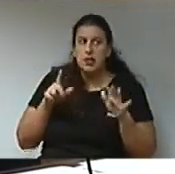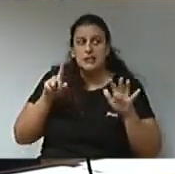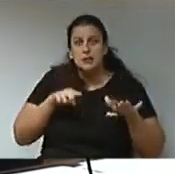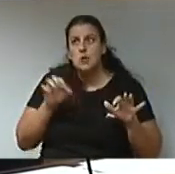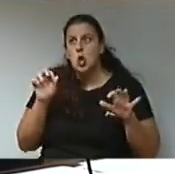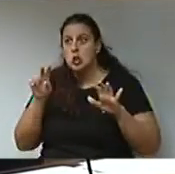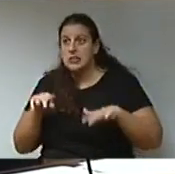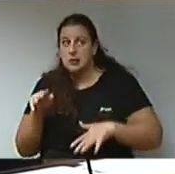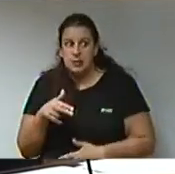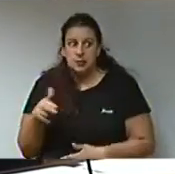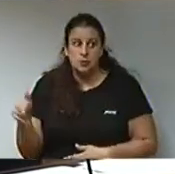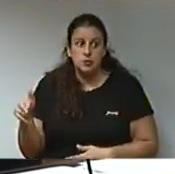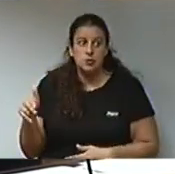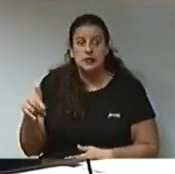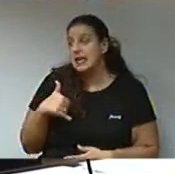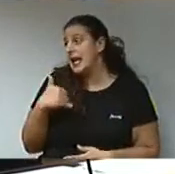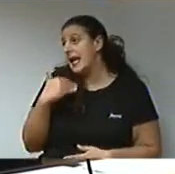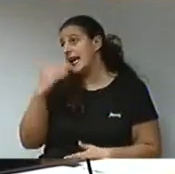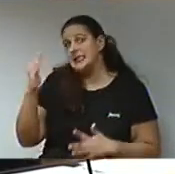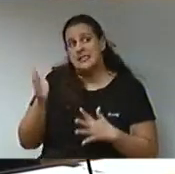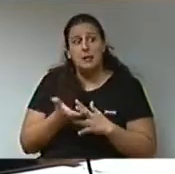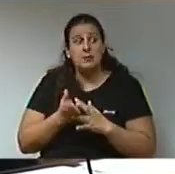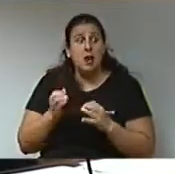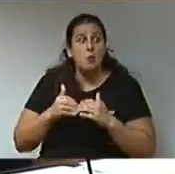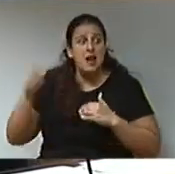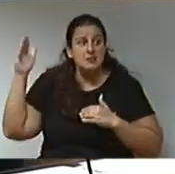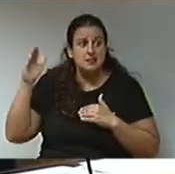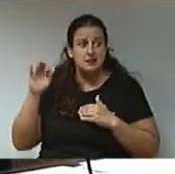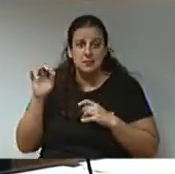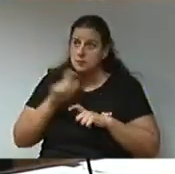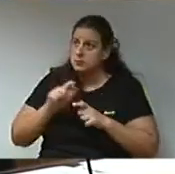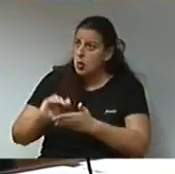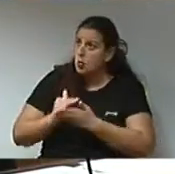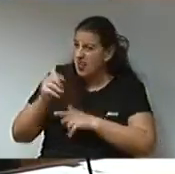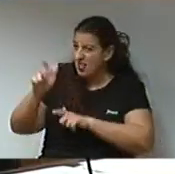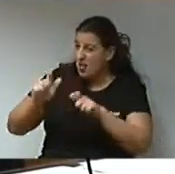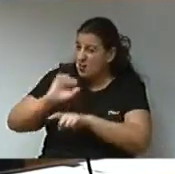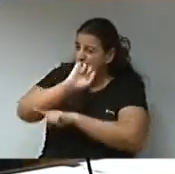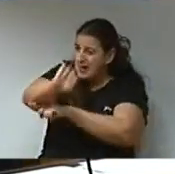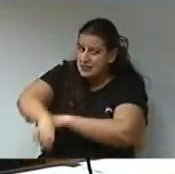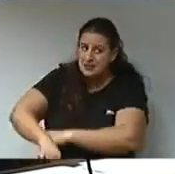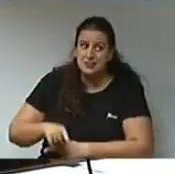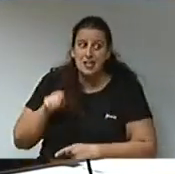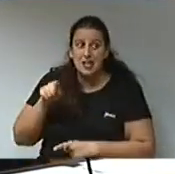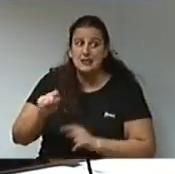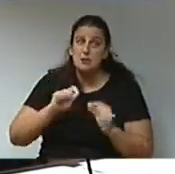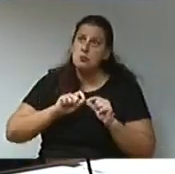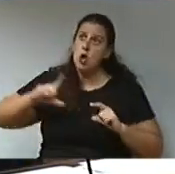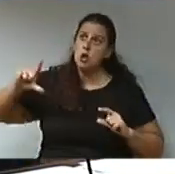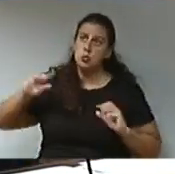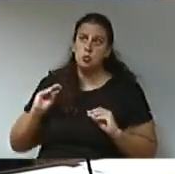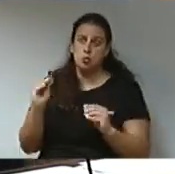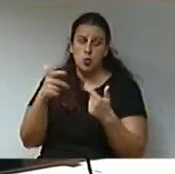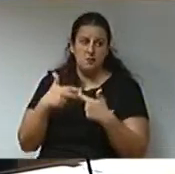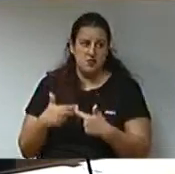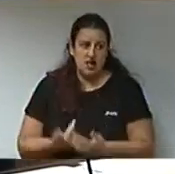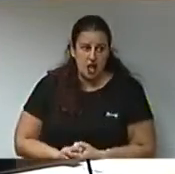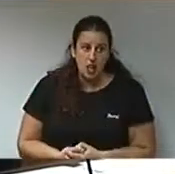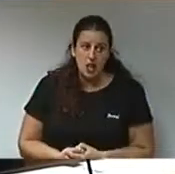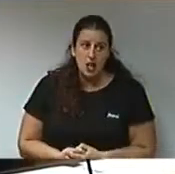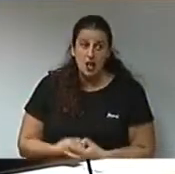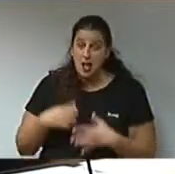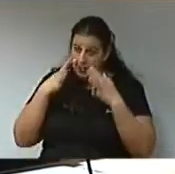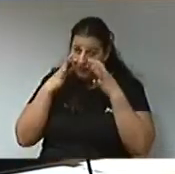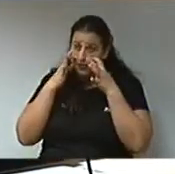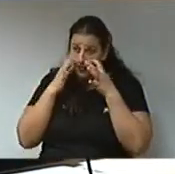o 7.000 euros, es decir, casi la mitad o más de la mitad de lo que cobran muchos ciudadanos. Esa es su progresión fiscal. Y la